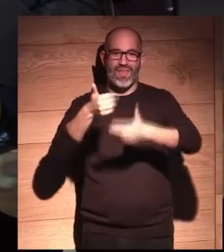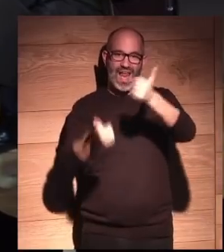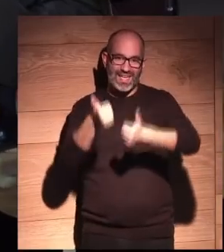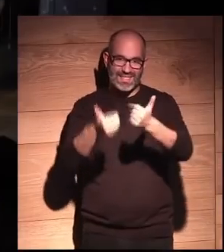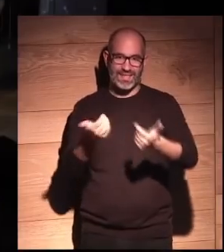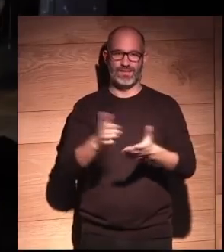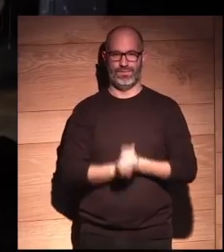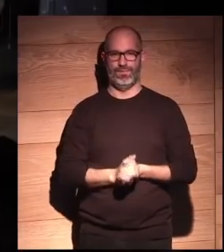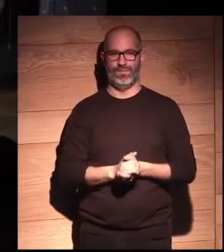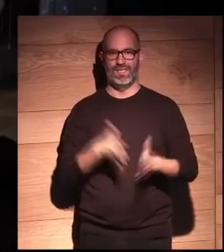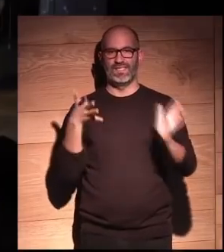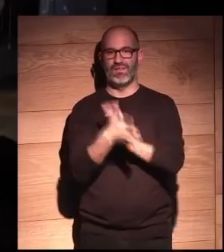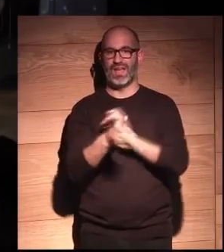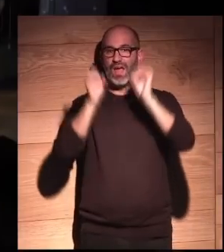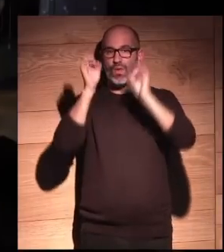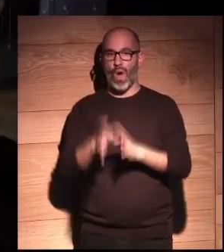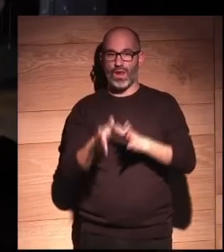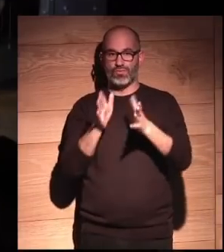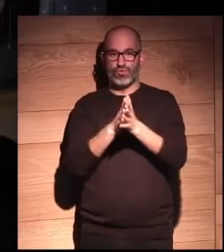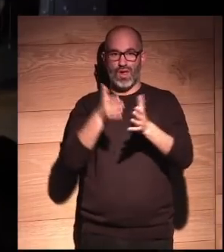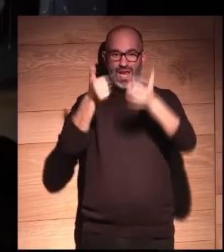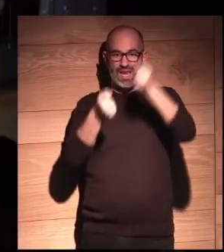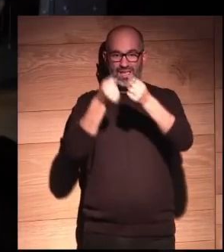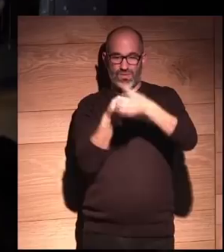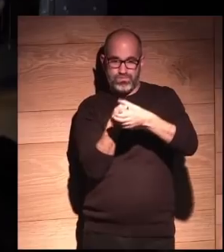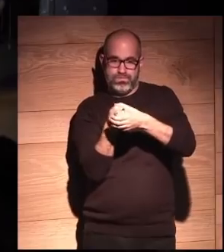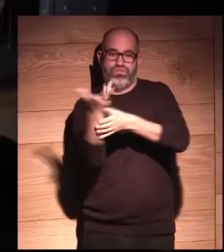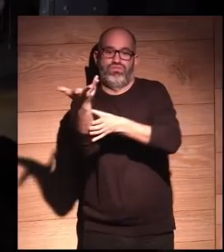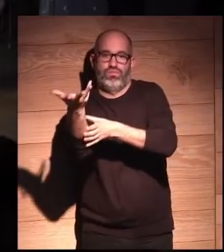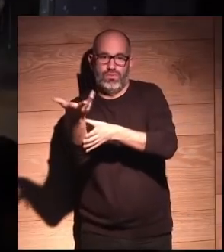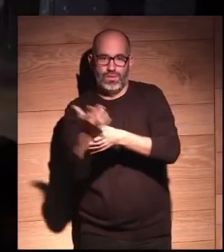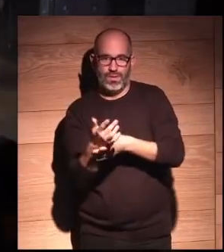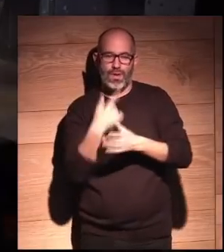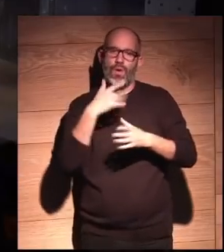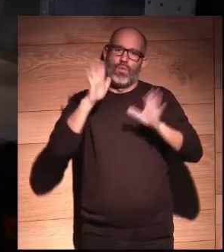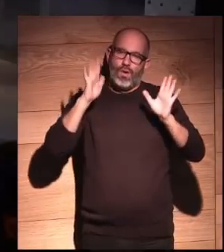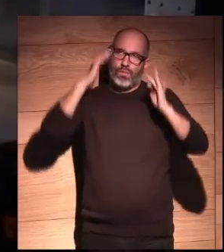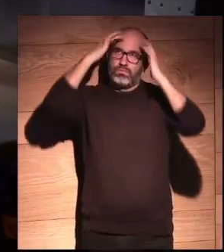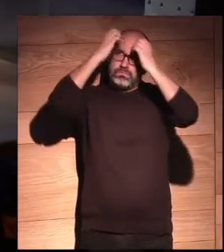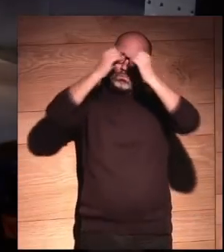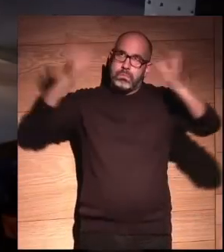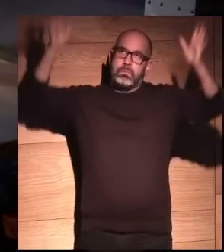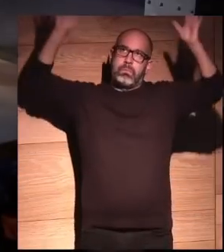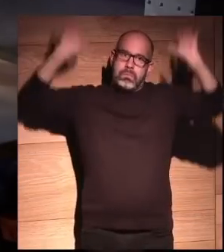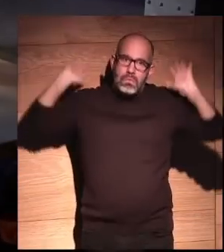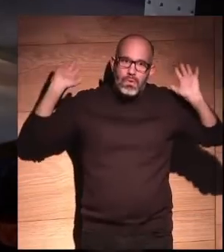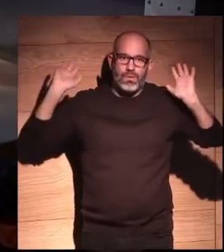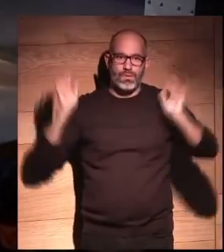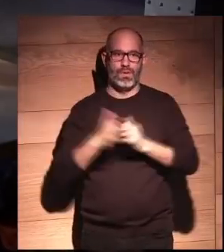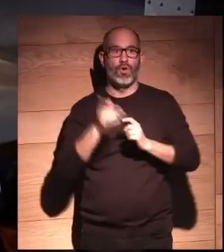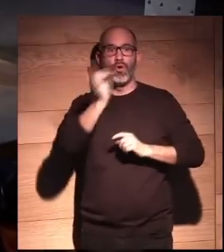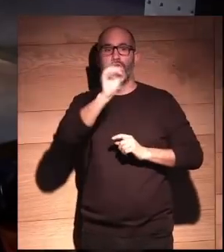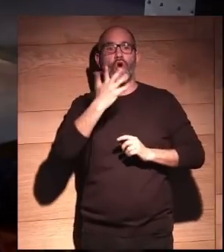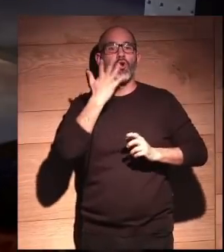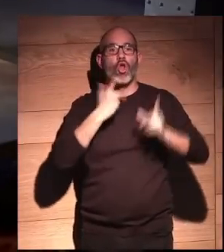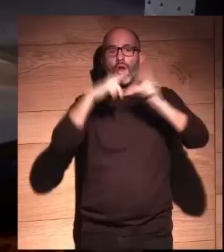Si lo vemos aquí, es como un chorro de leche, ¿no? Bueno, y esto, hay que imaginarlo mucho. No, es como un chorro de leche, claro. Sí, no tiene que ver con el color